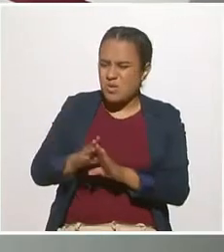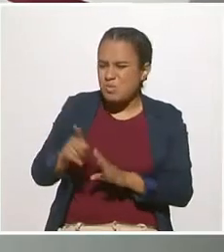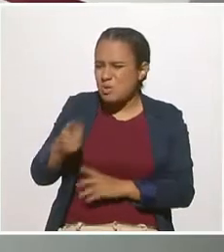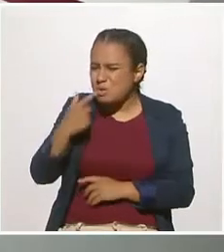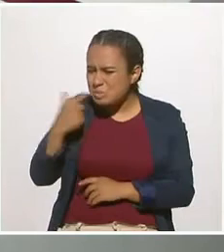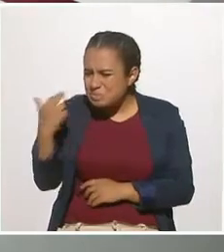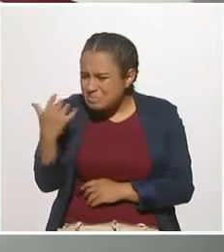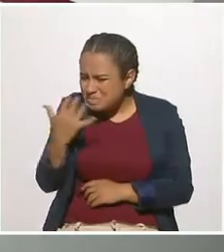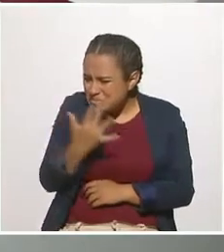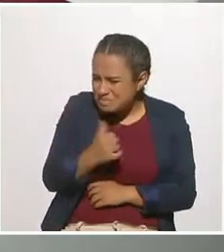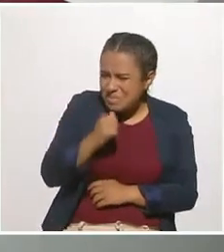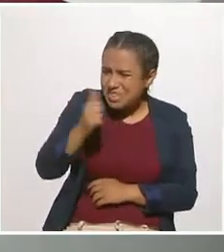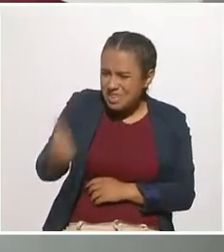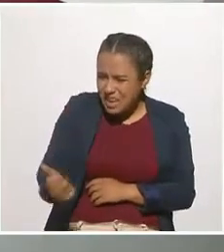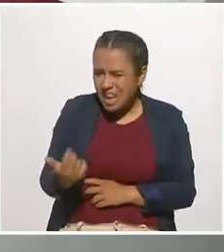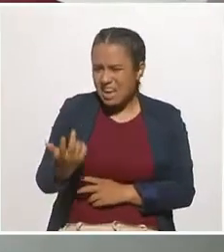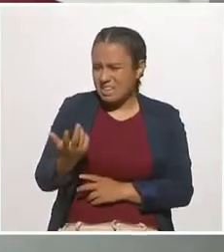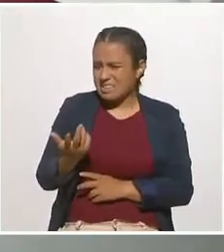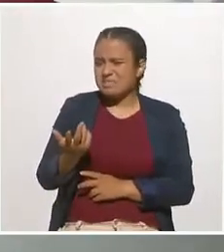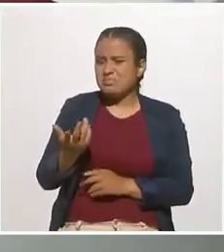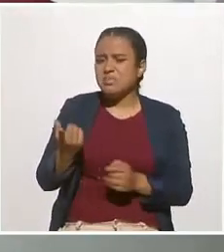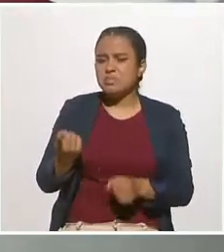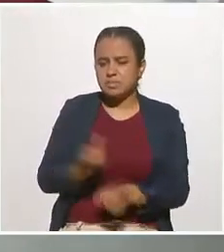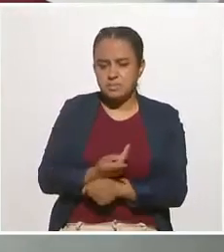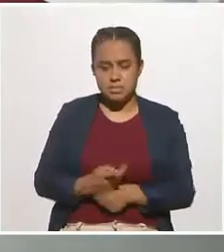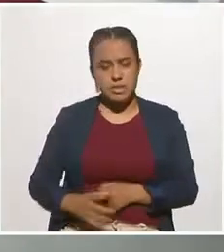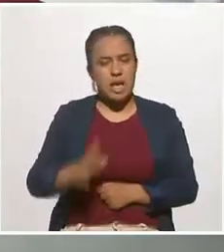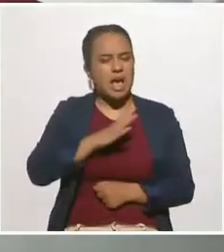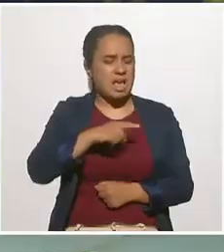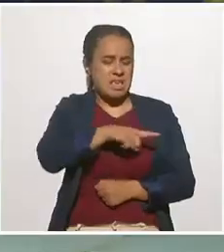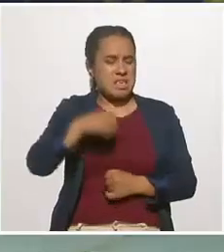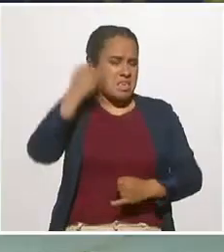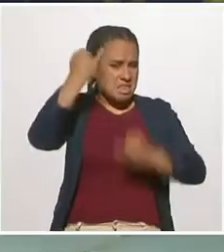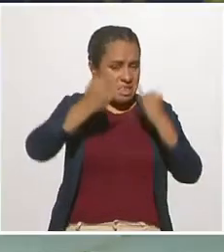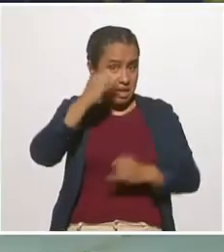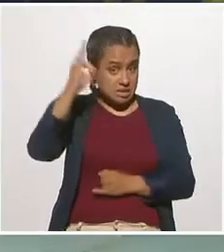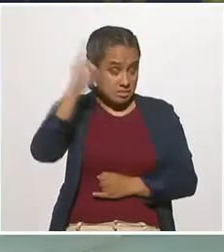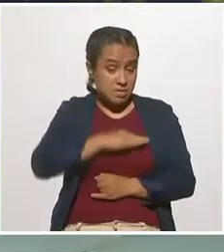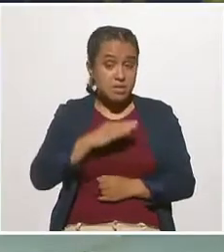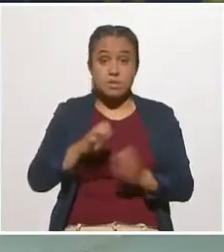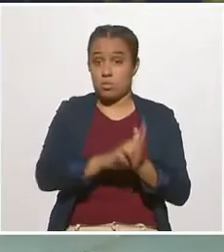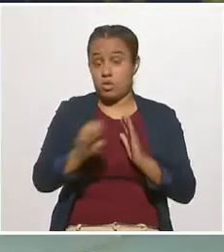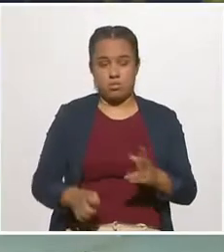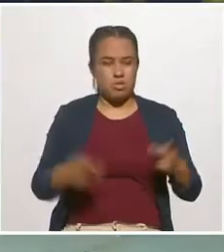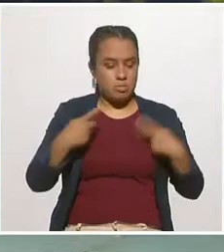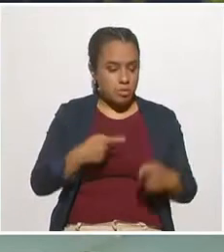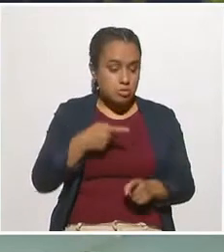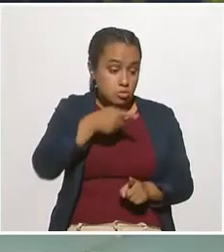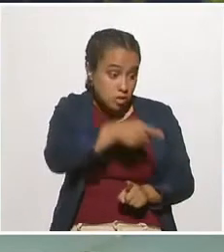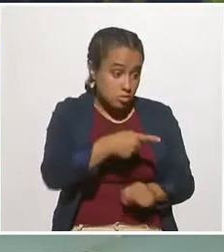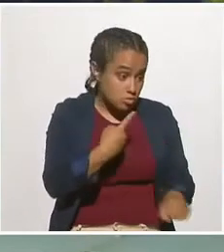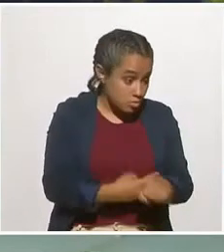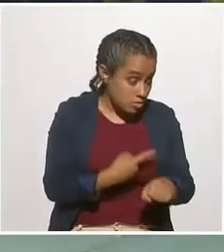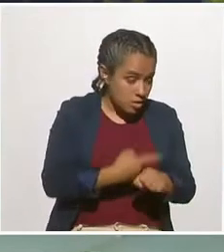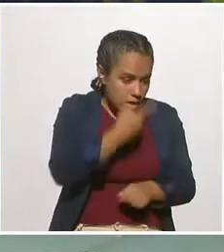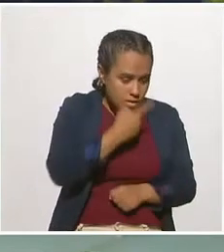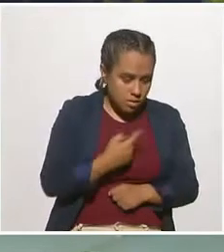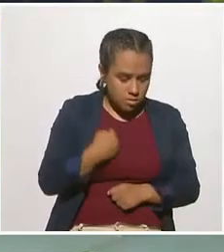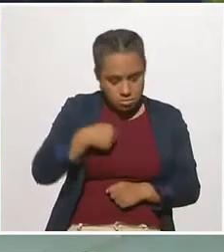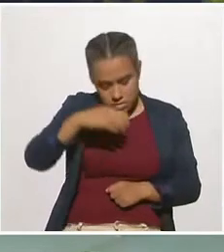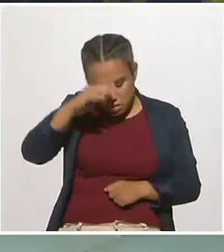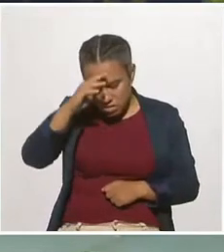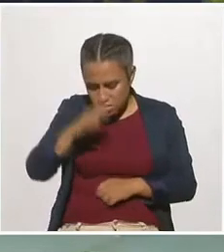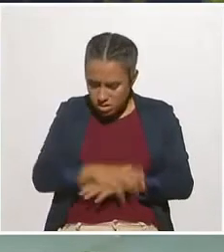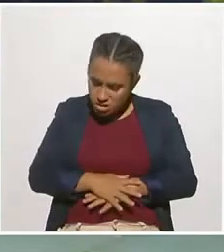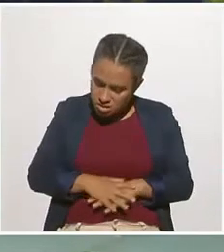que pasa ahí? Tenemos una muy falsa creencia e incluso cuando a una persona le acaban de decir tienes diabetes, piensa ya se me acabó como que el placer